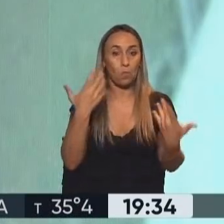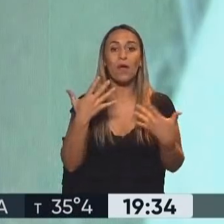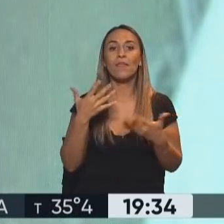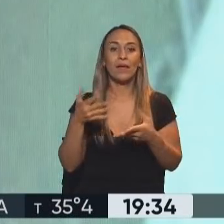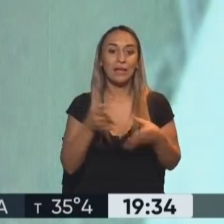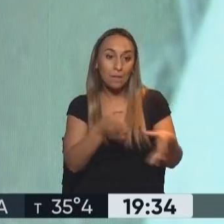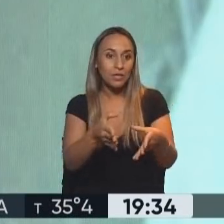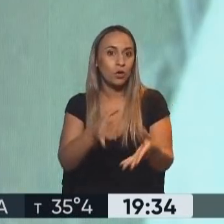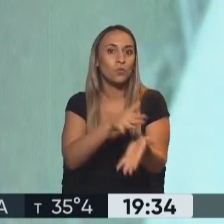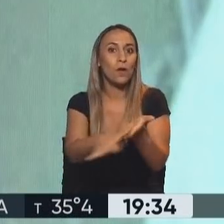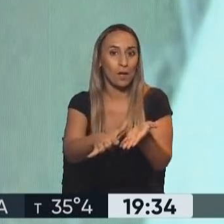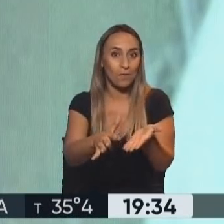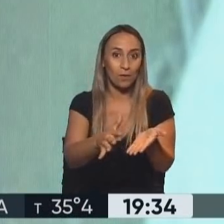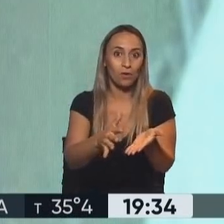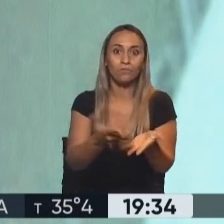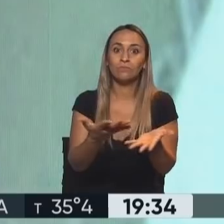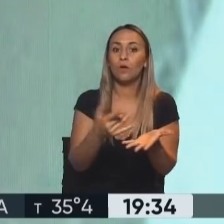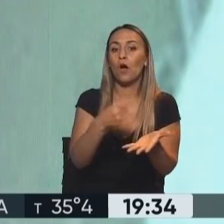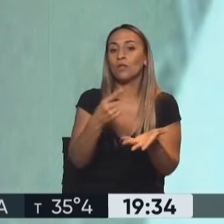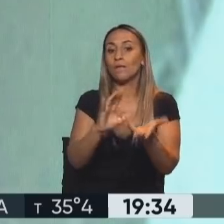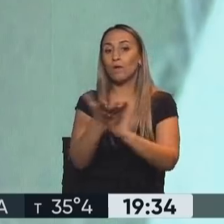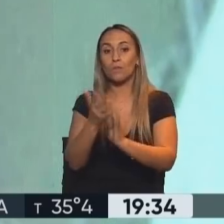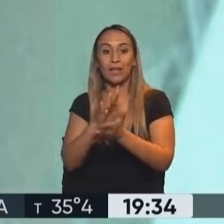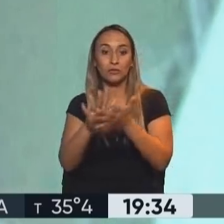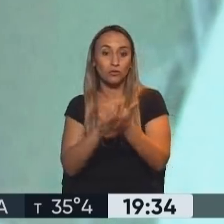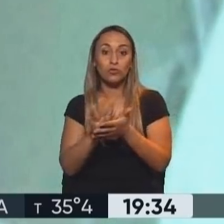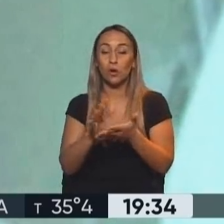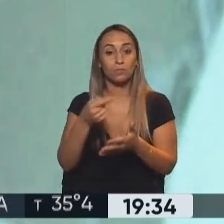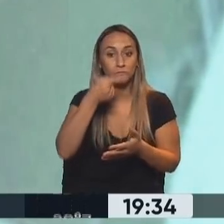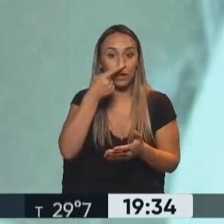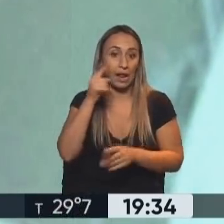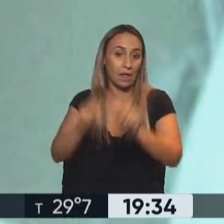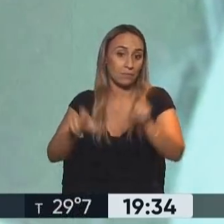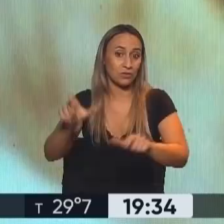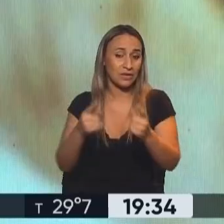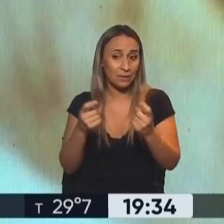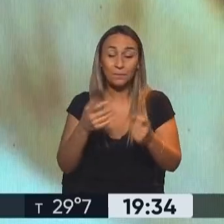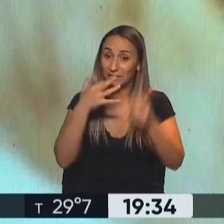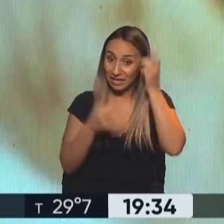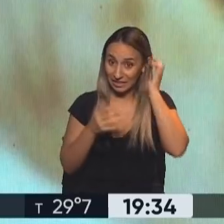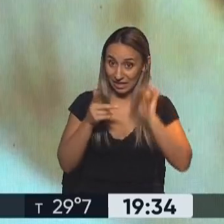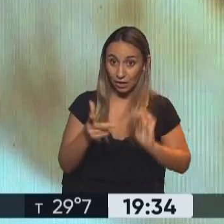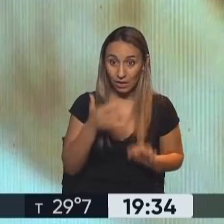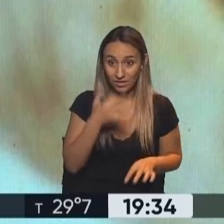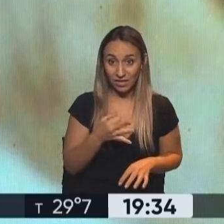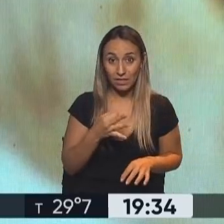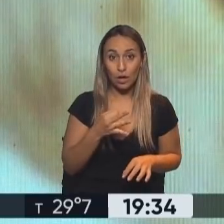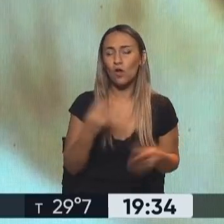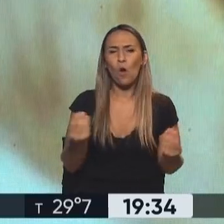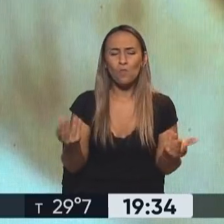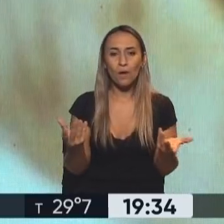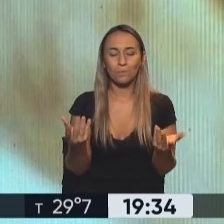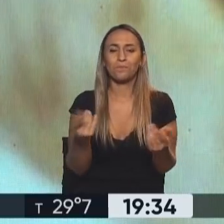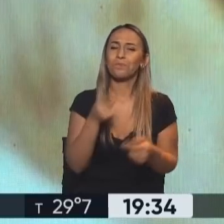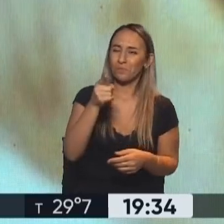una nueva, una opción muy interesante para las personas que necesitan. Se lo digo prácticamente, pasar por un trasplante. ¿Cómo hacen? ¿Sí?